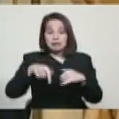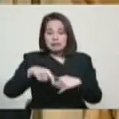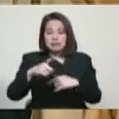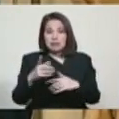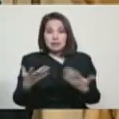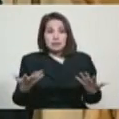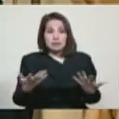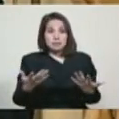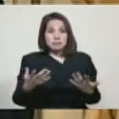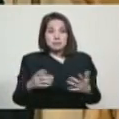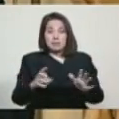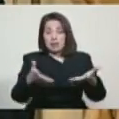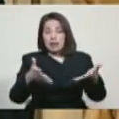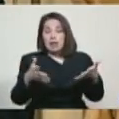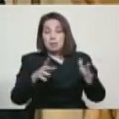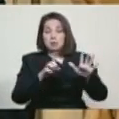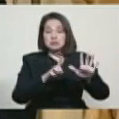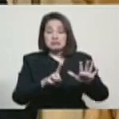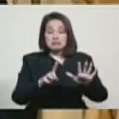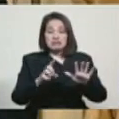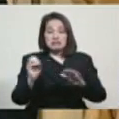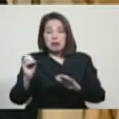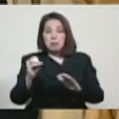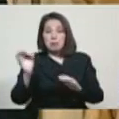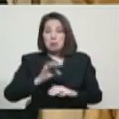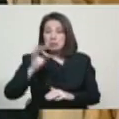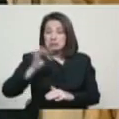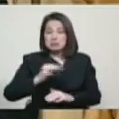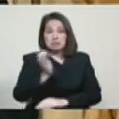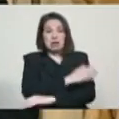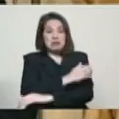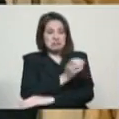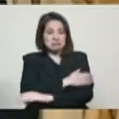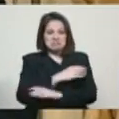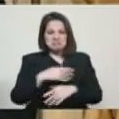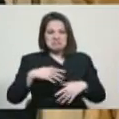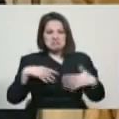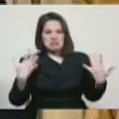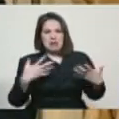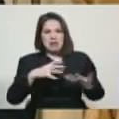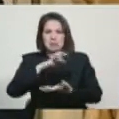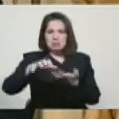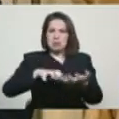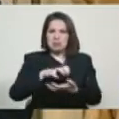votantes. No solo por el descalabro de la oposición, su división, atomización